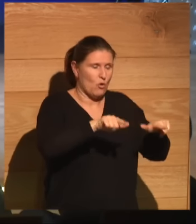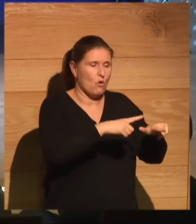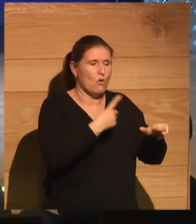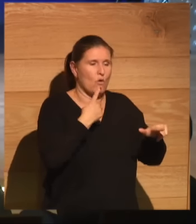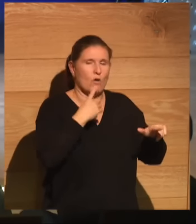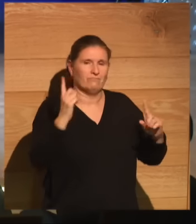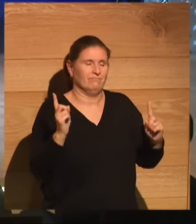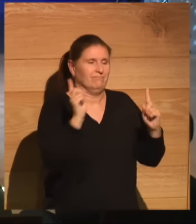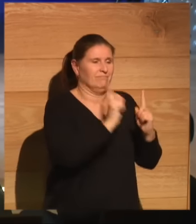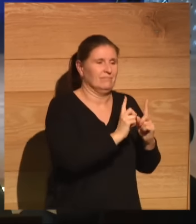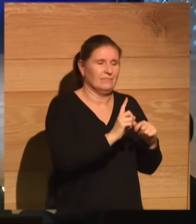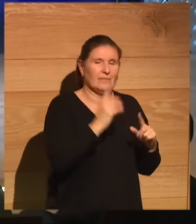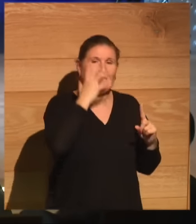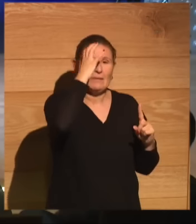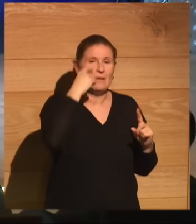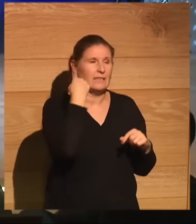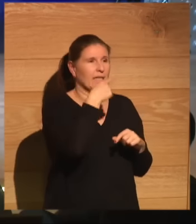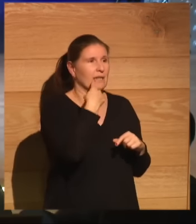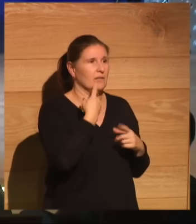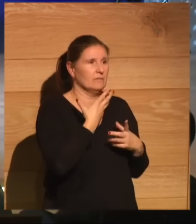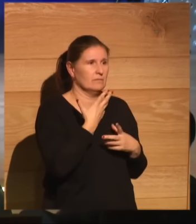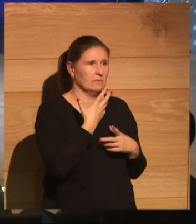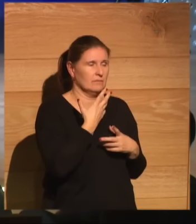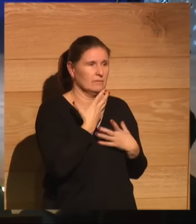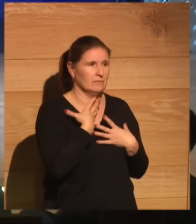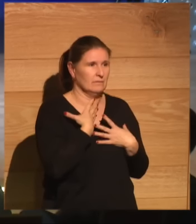llega al despacho de Tim Burton y Tim Burton está con una cara de amargado.